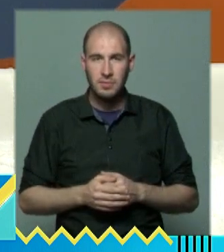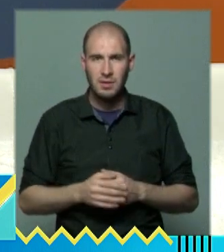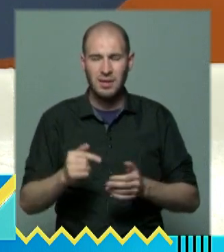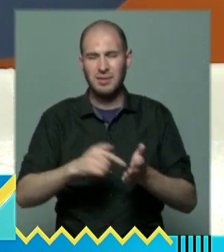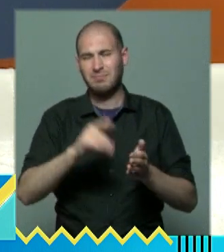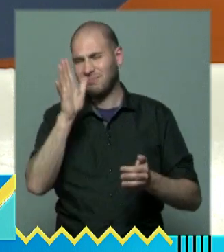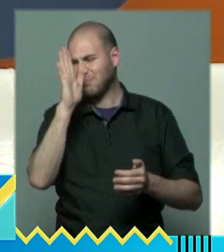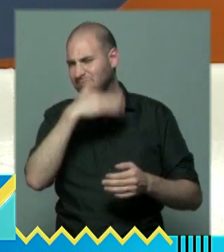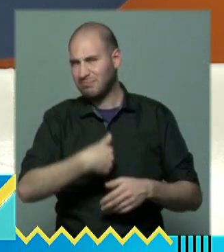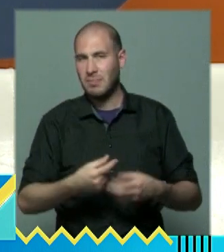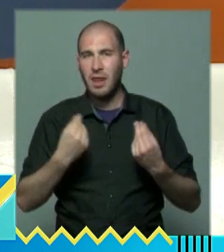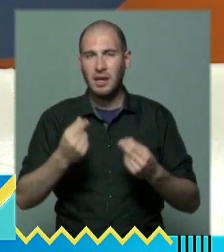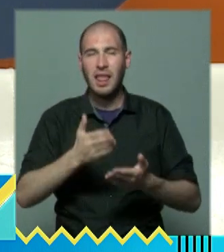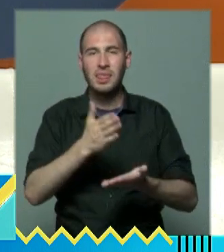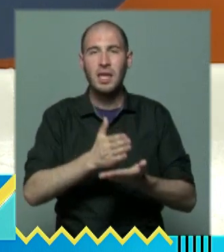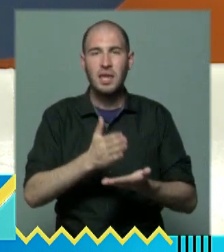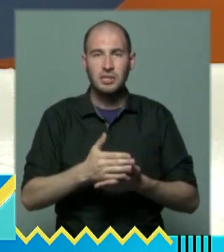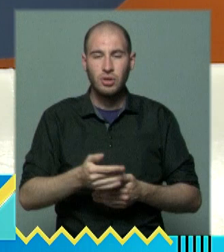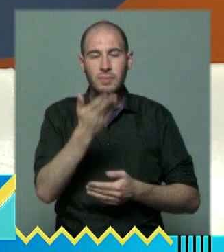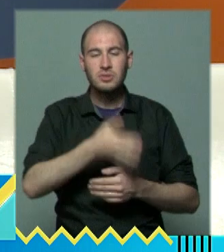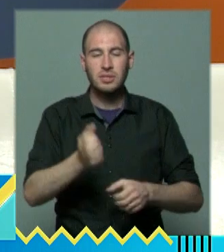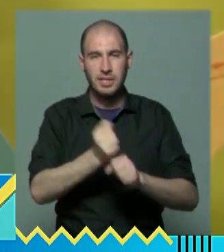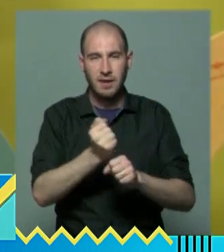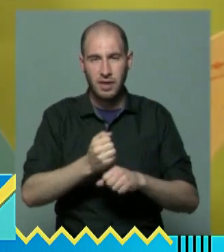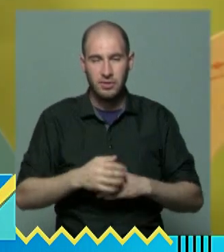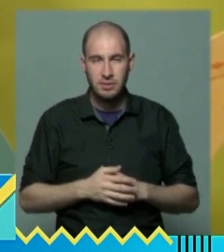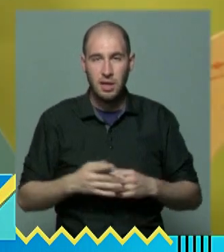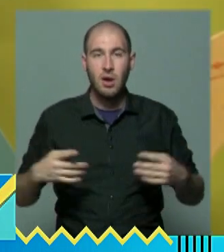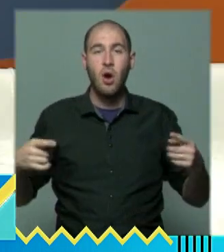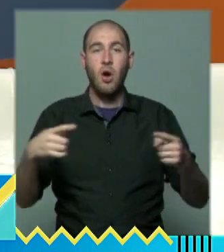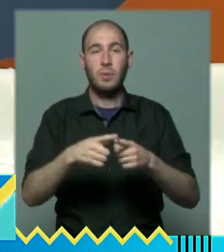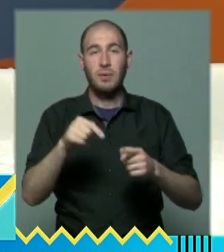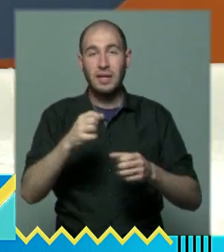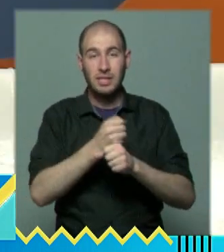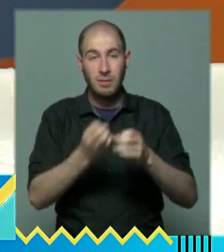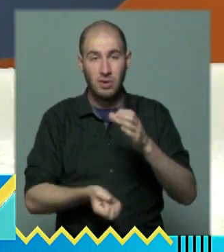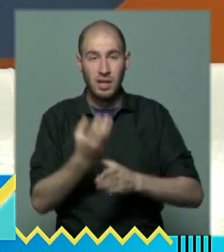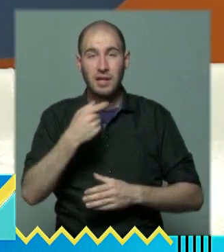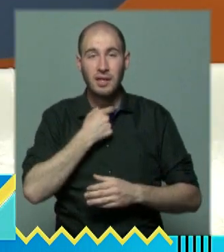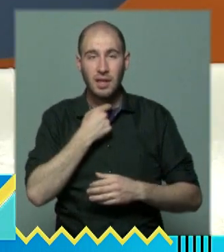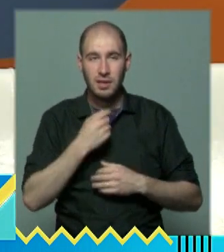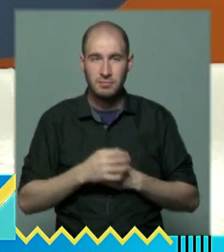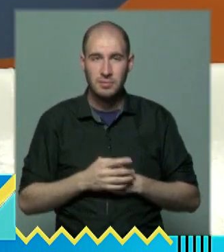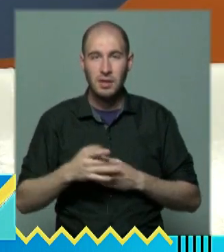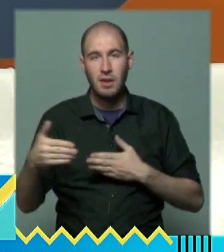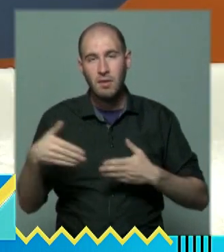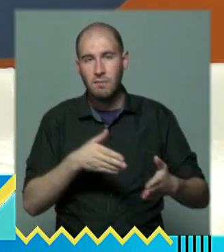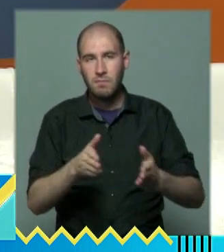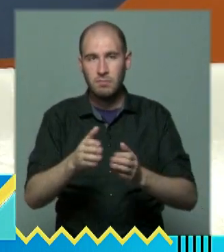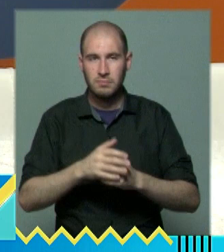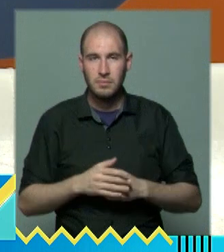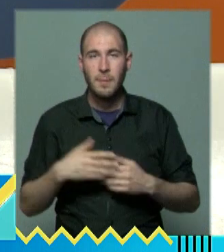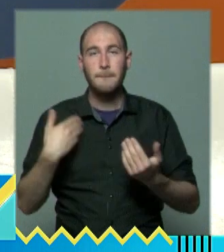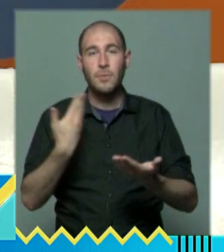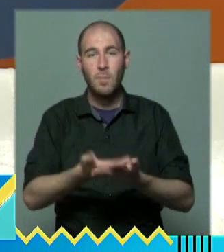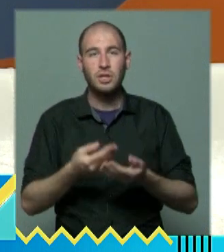retrógrado, si se quiere, para los derechos de los trabajadores, y si la idea es generar trabajo, este es el camino diametralmente opuesto